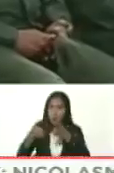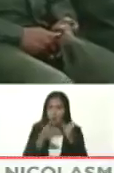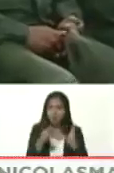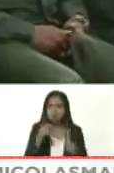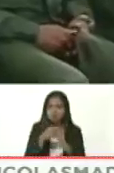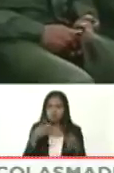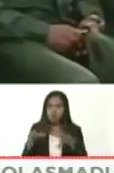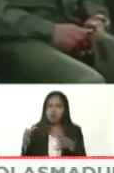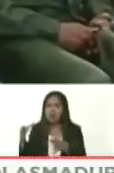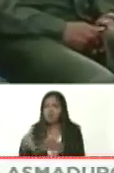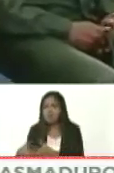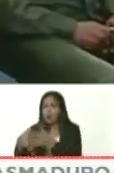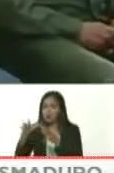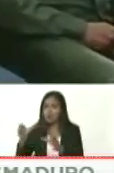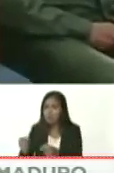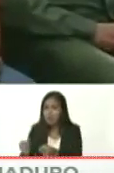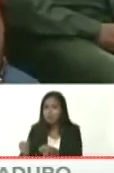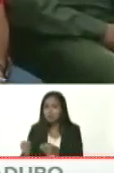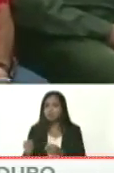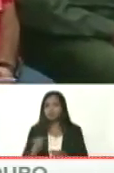tomó el imperialismo.